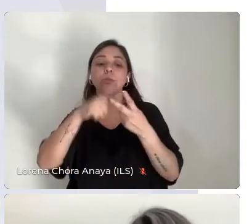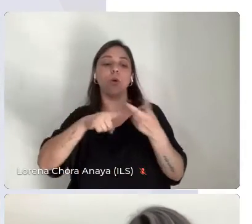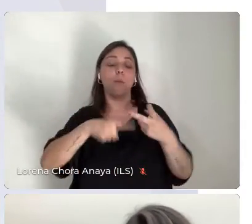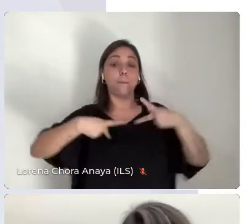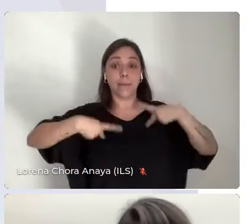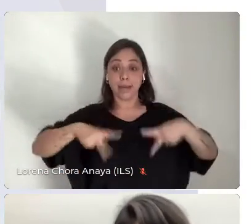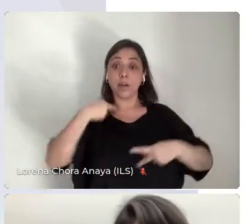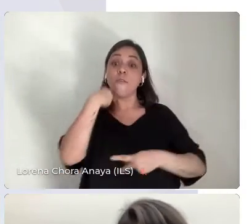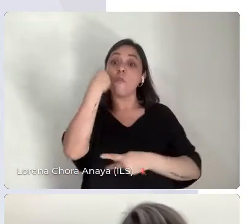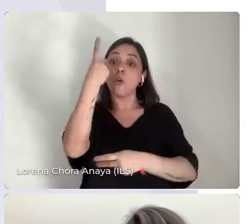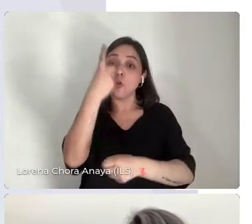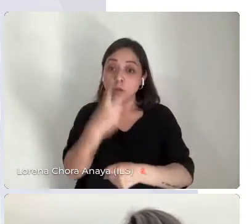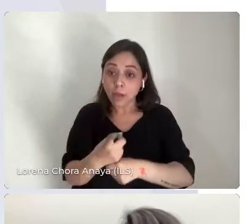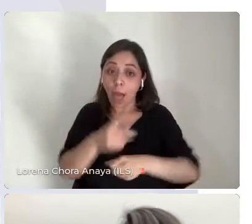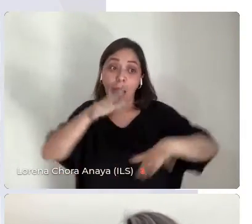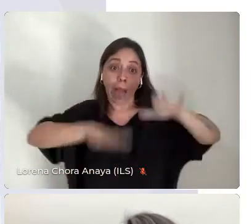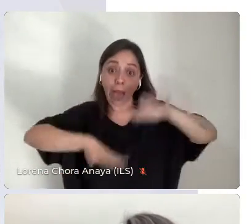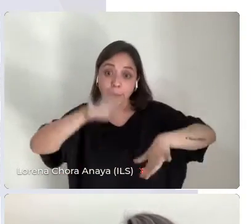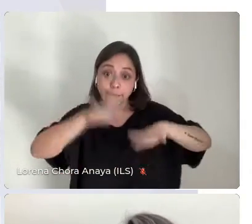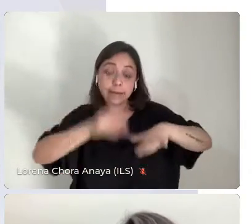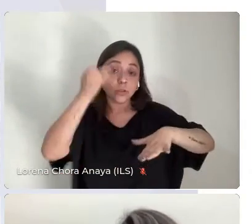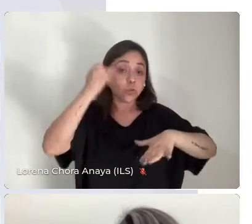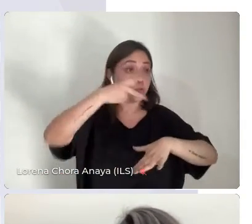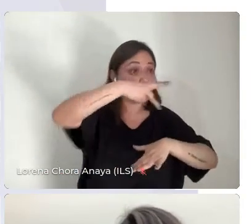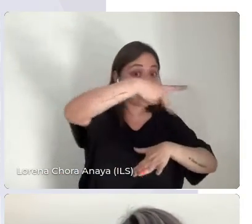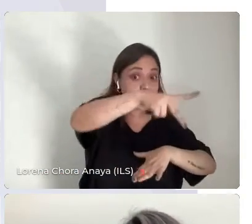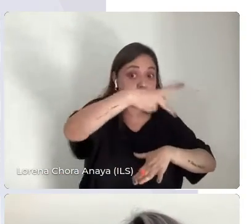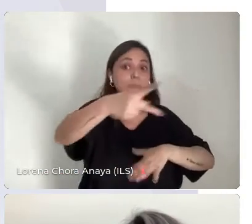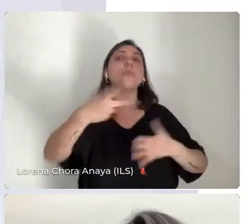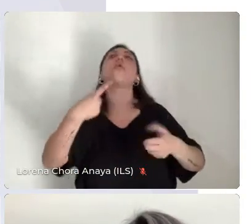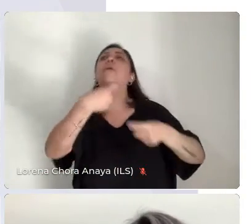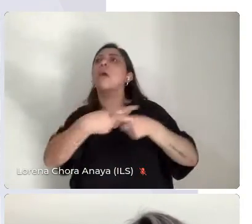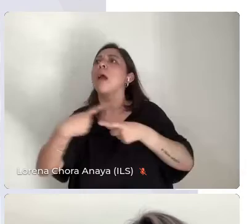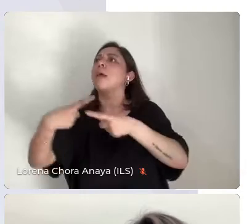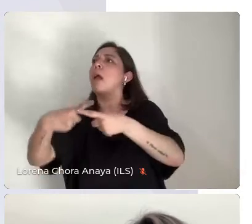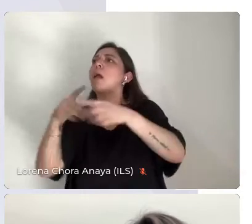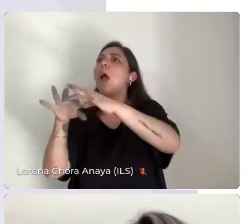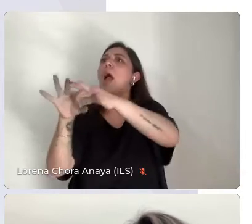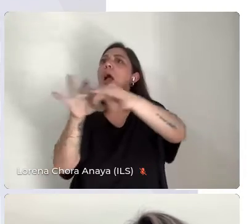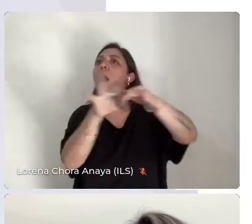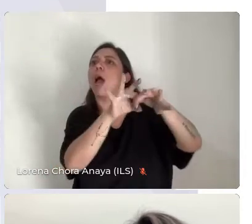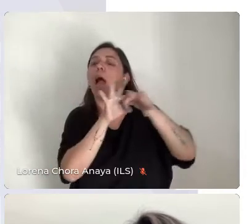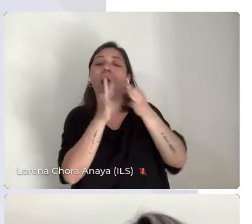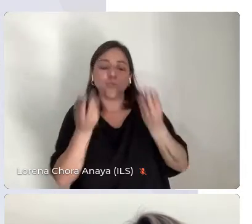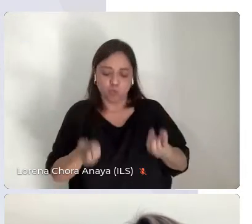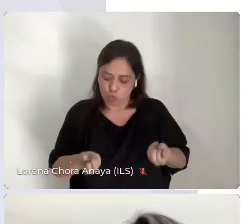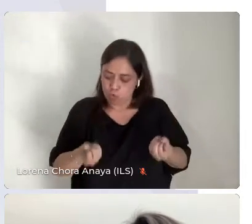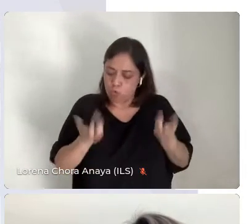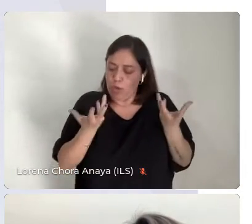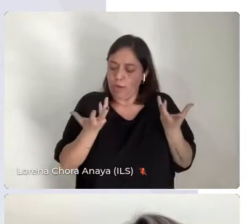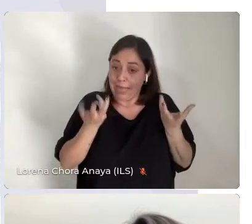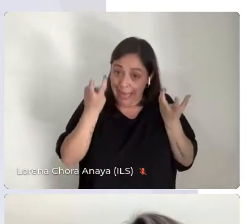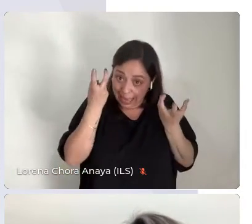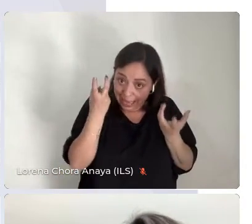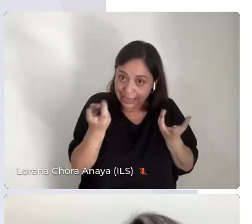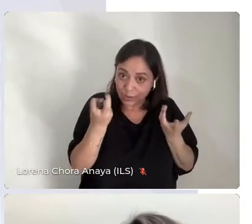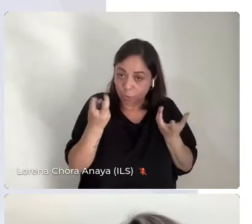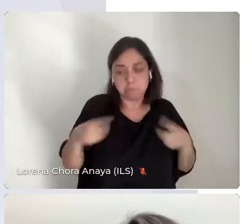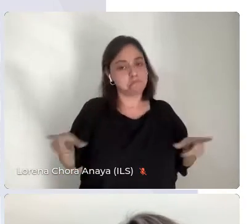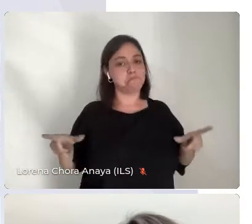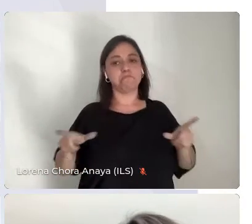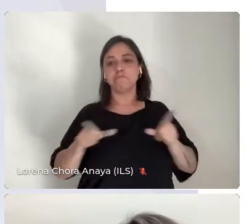sumarse, de las alianzas que se podrían generar en pro de todo este proceso que quieres impulsar, ¿no? Y listo. Gracias,